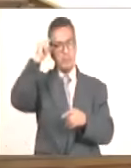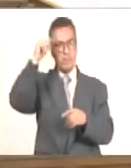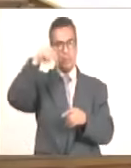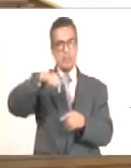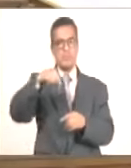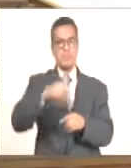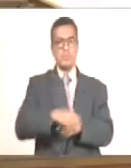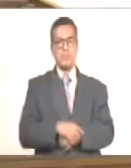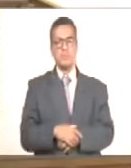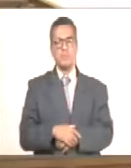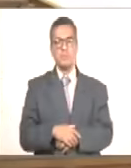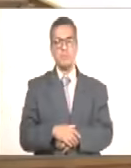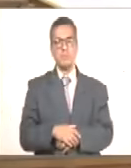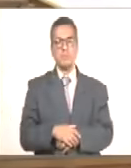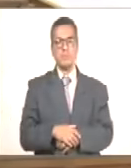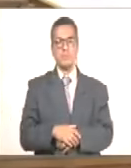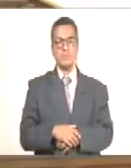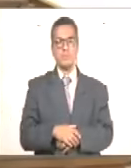hoy.